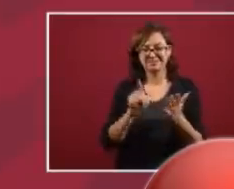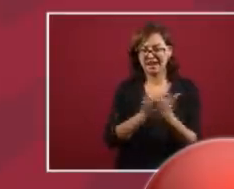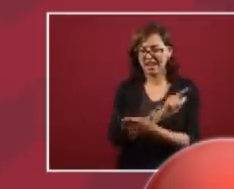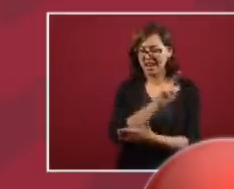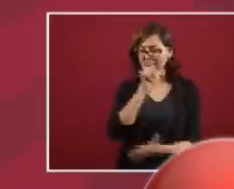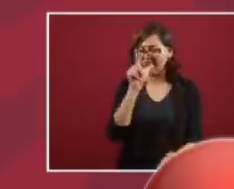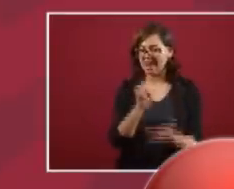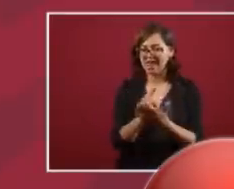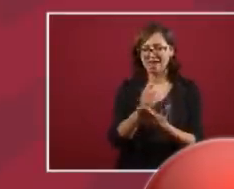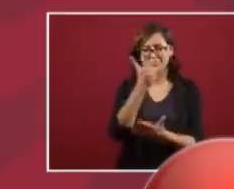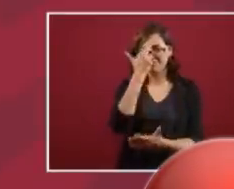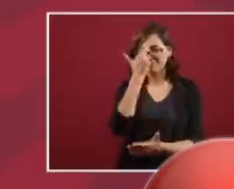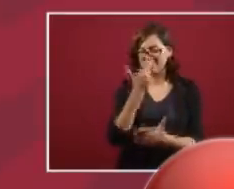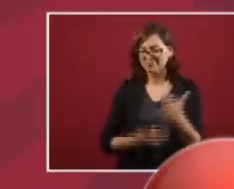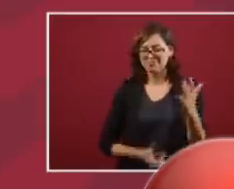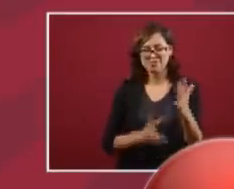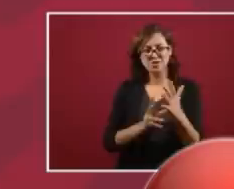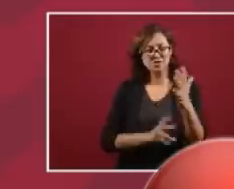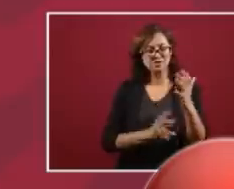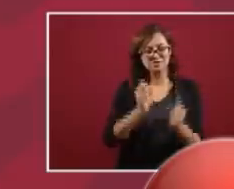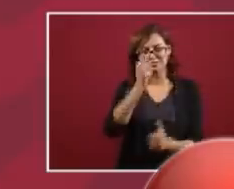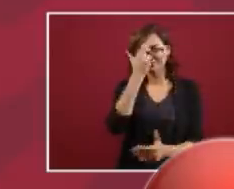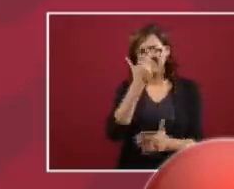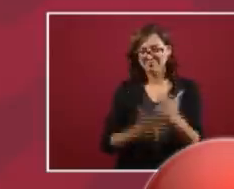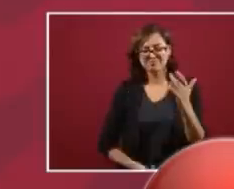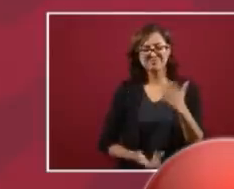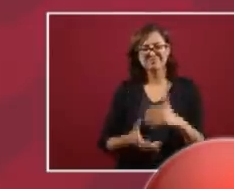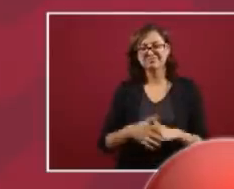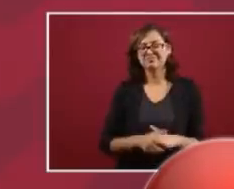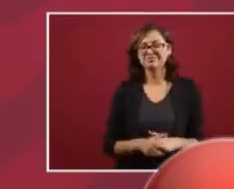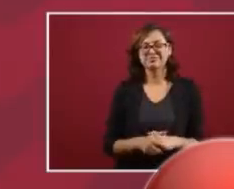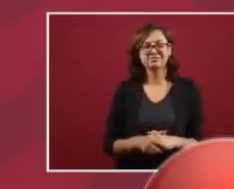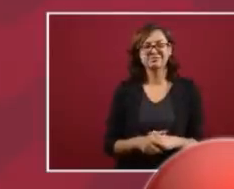violatorios de la Constitución, de las leyes,